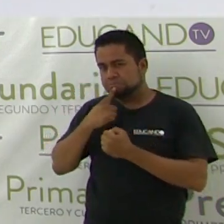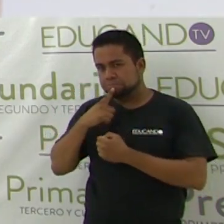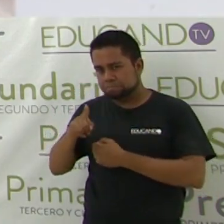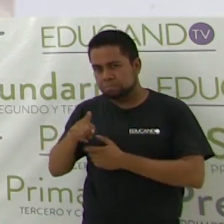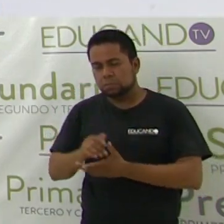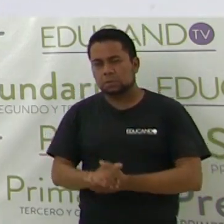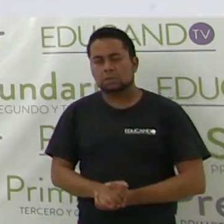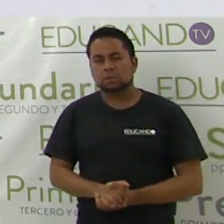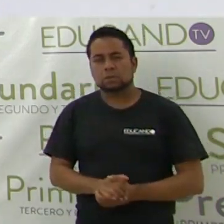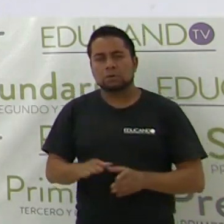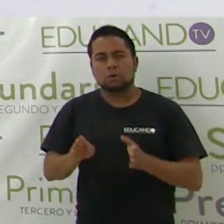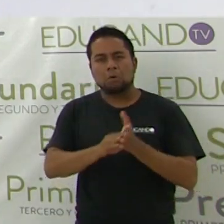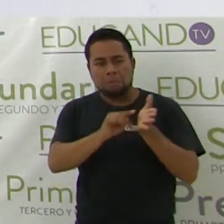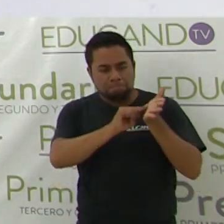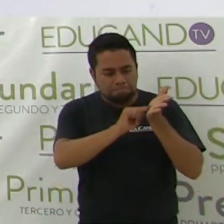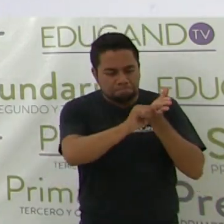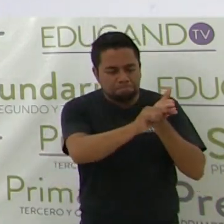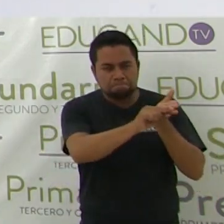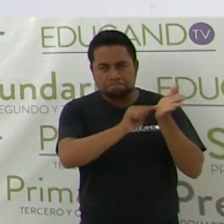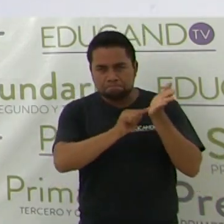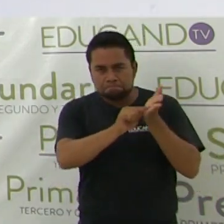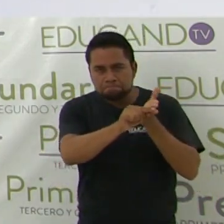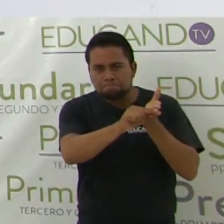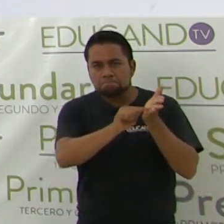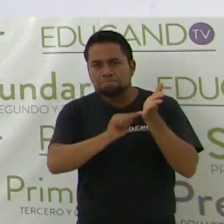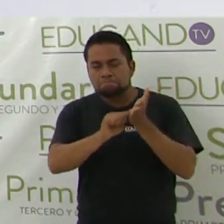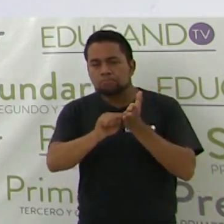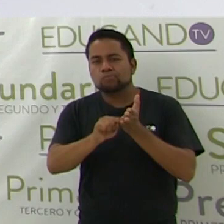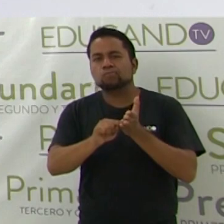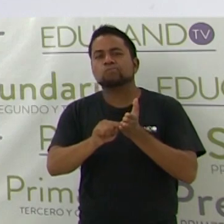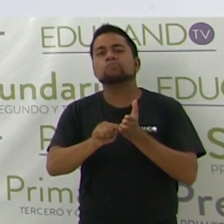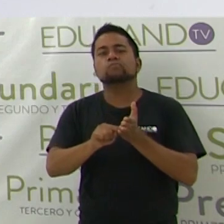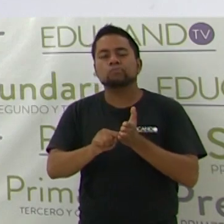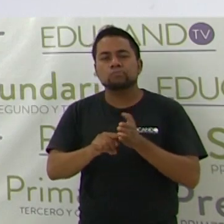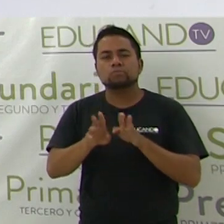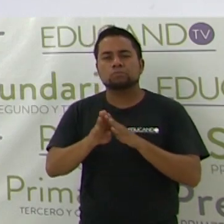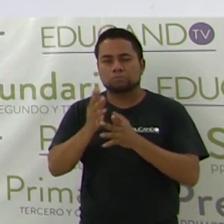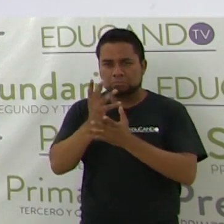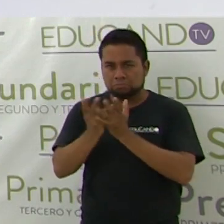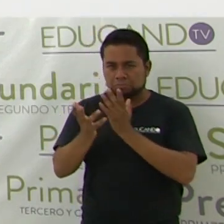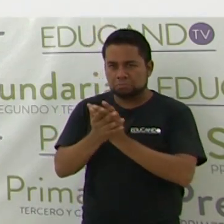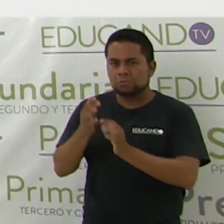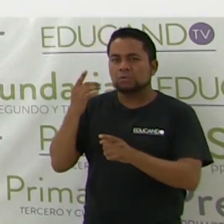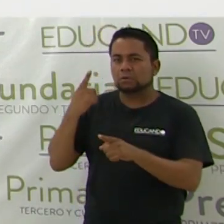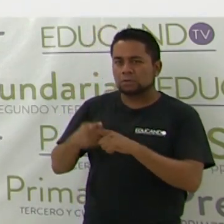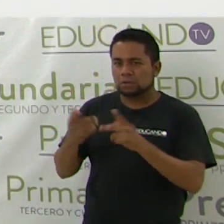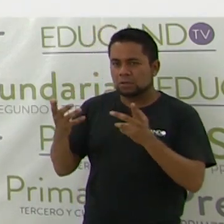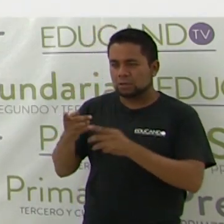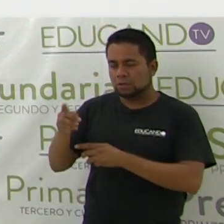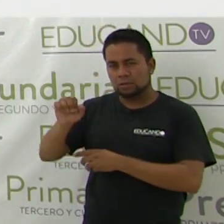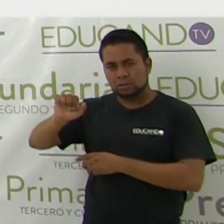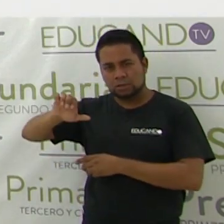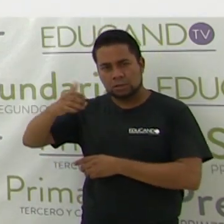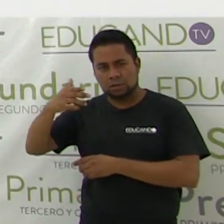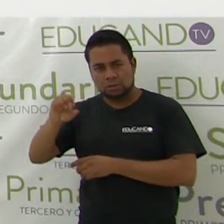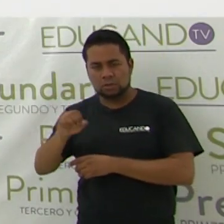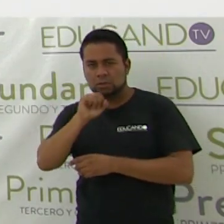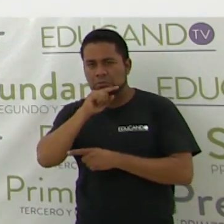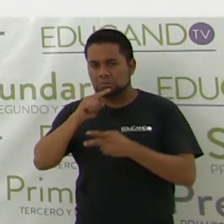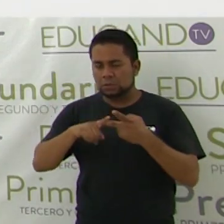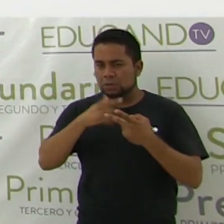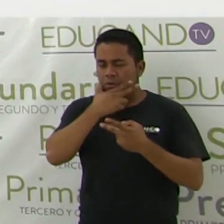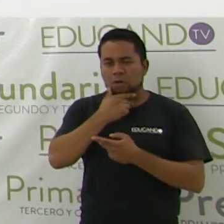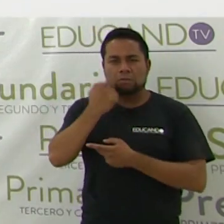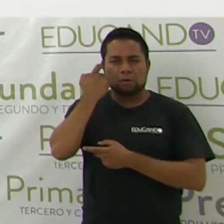al pasar ya el dedo y empezar a leer, nos damos cuenta que en la acción está involucrado Sancho Panza, un barbero,